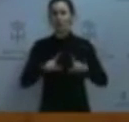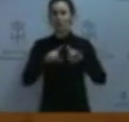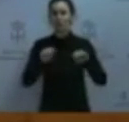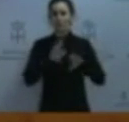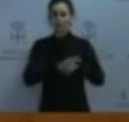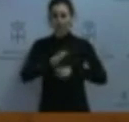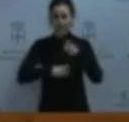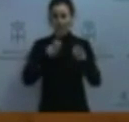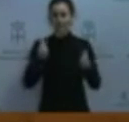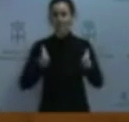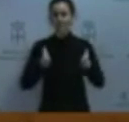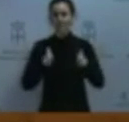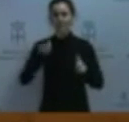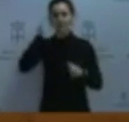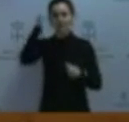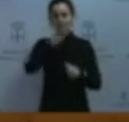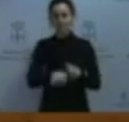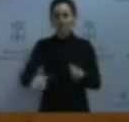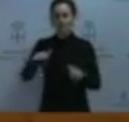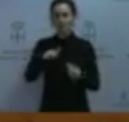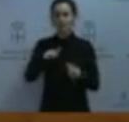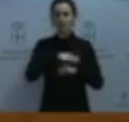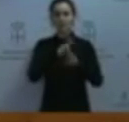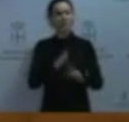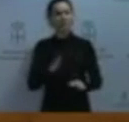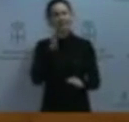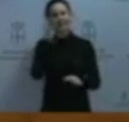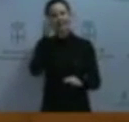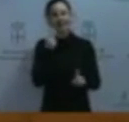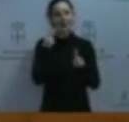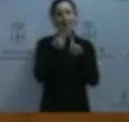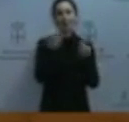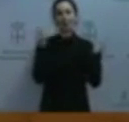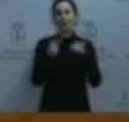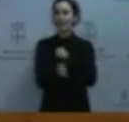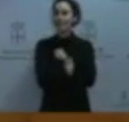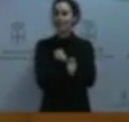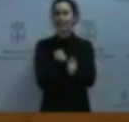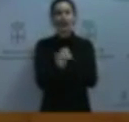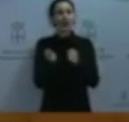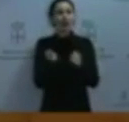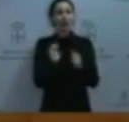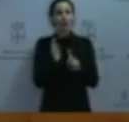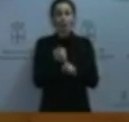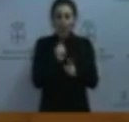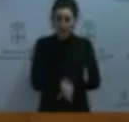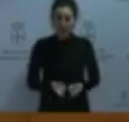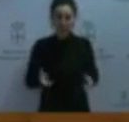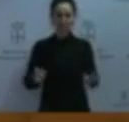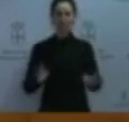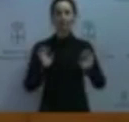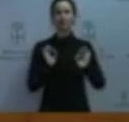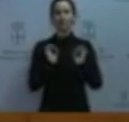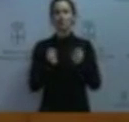recuperar la vida en los pueblos, pero no tuvo ese objetivo o esa estrategia, o por lo menos no lo consiguió. Los datos